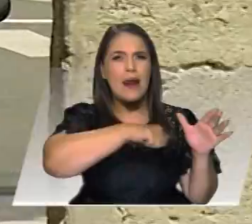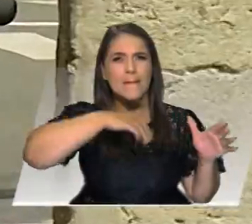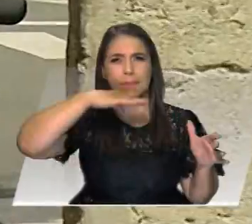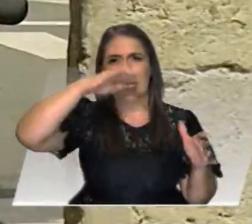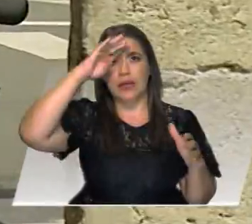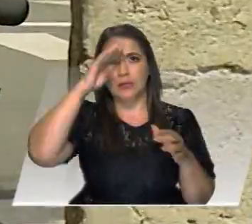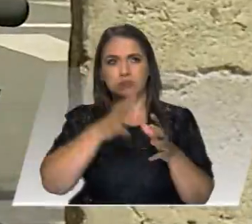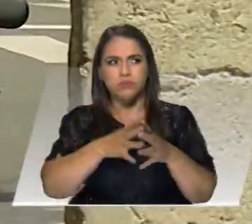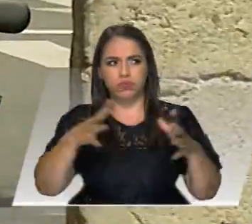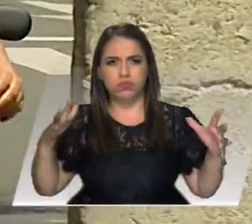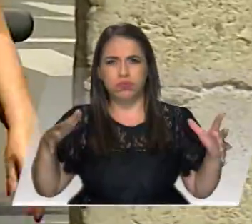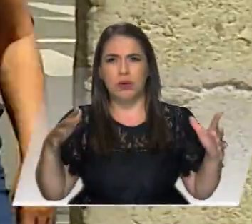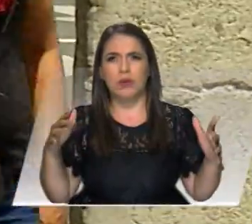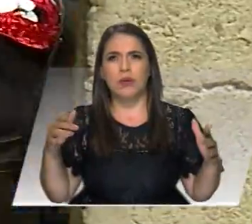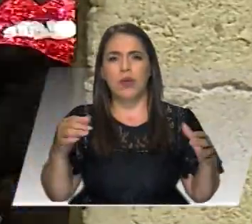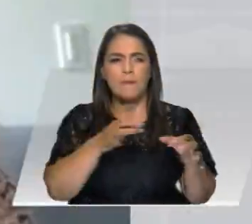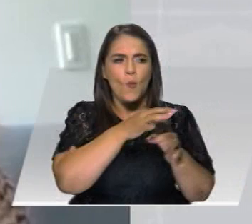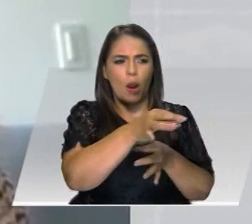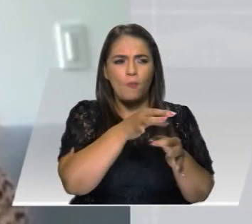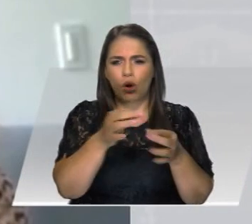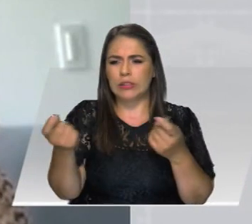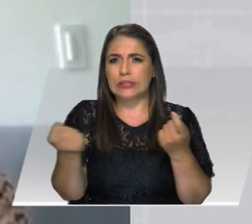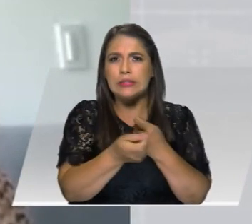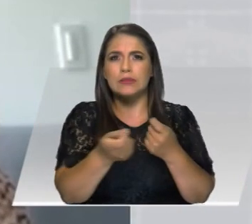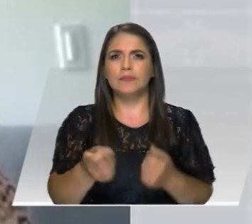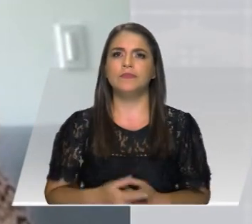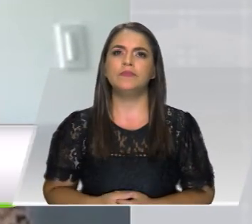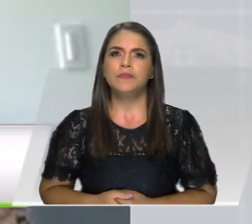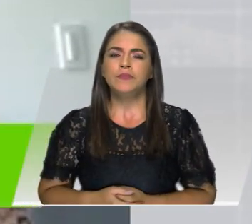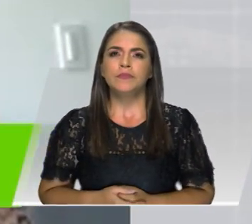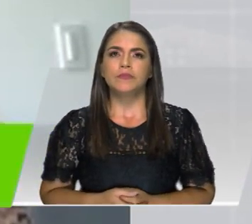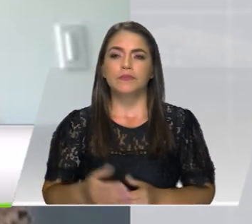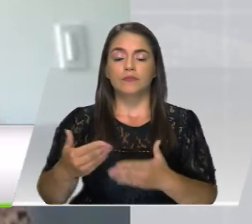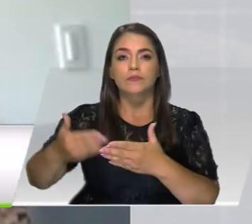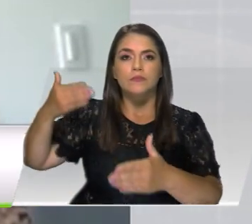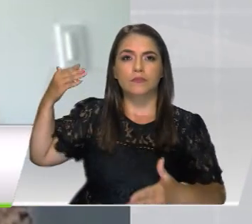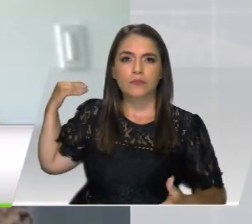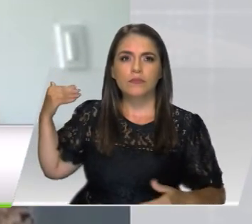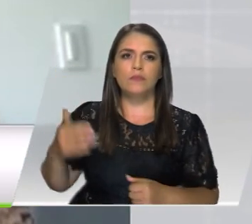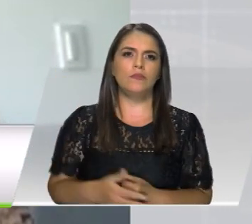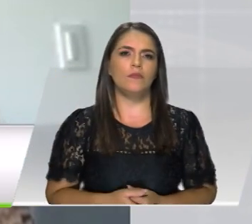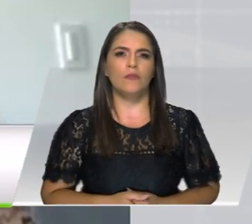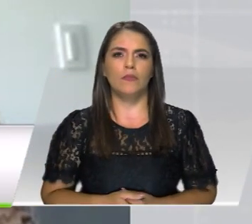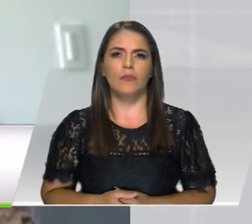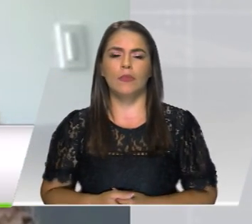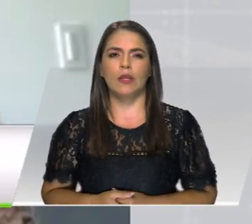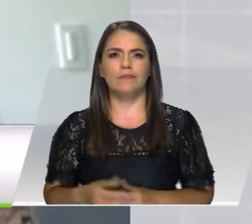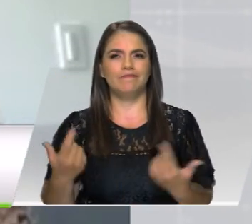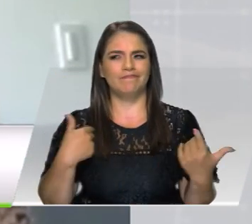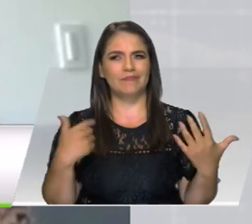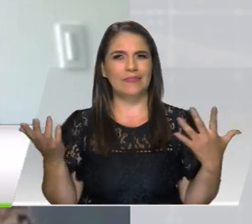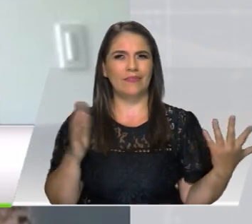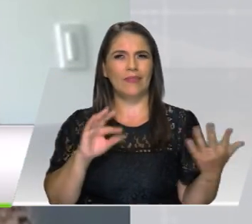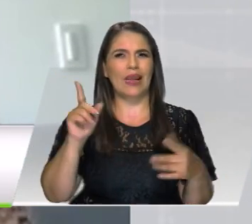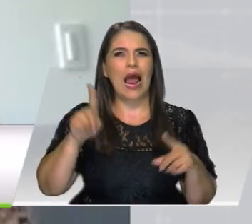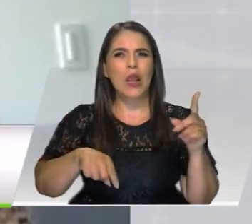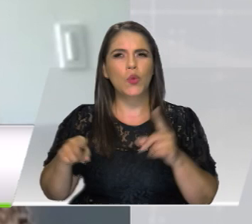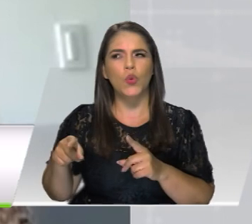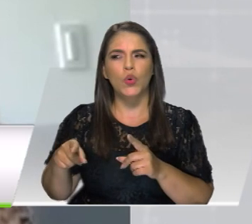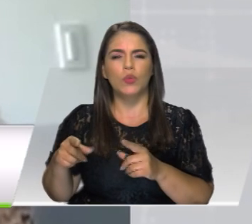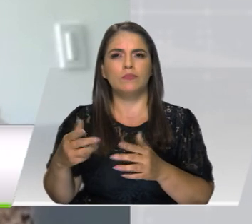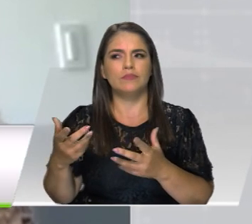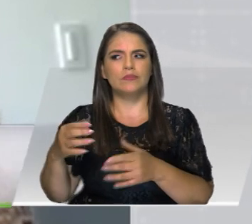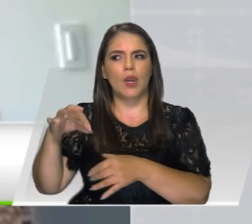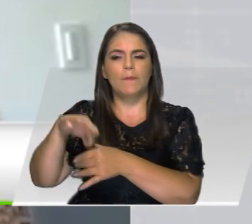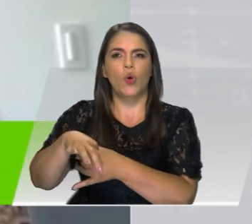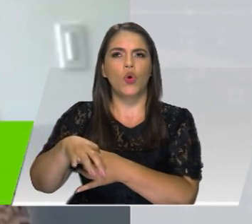habita e interacciona entre municipios. Se ha discutido en el pasado la forma de detectar sobre los posibles casos de transhumancia